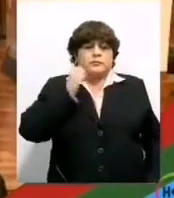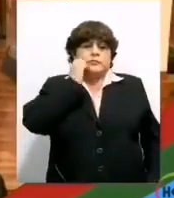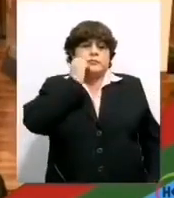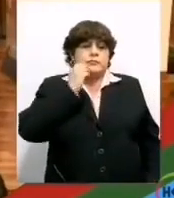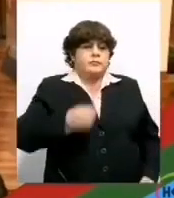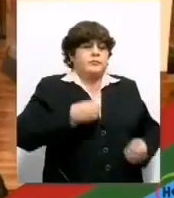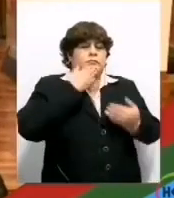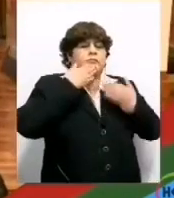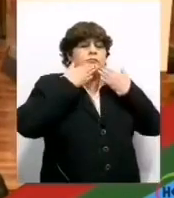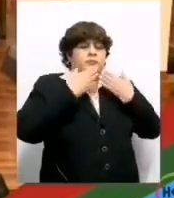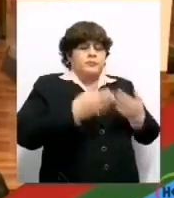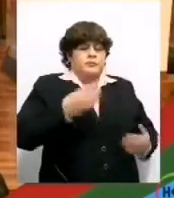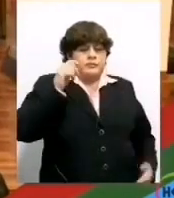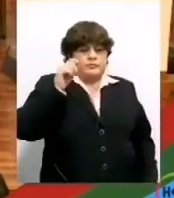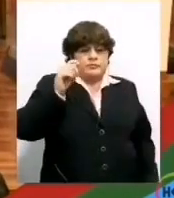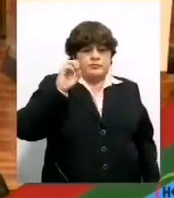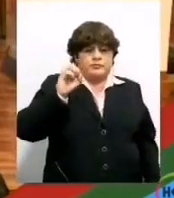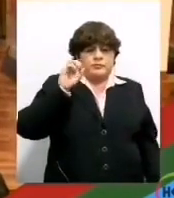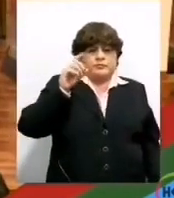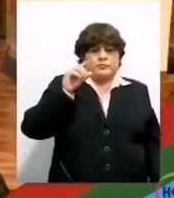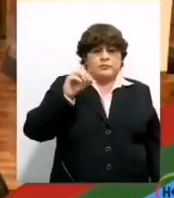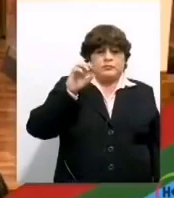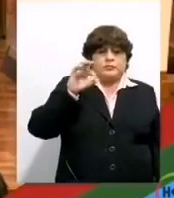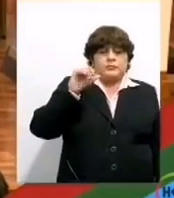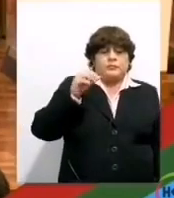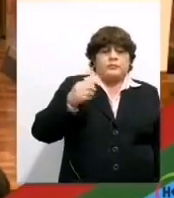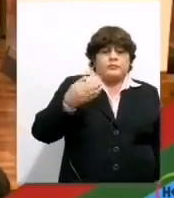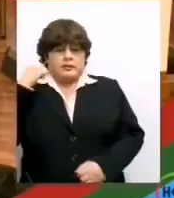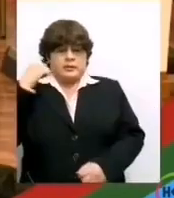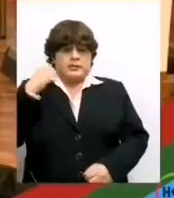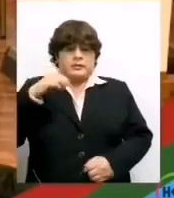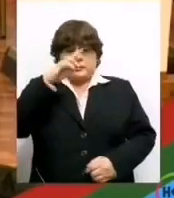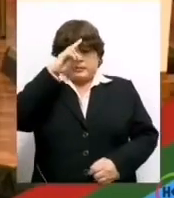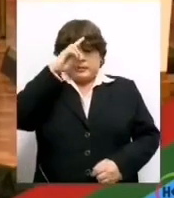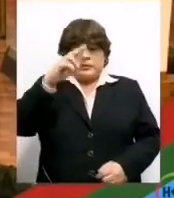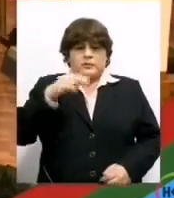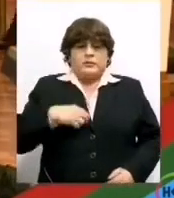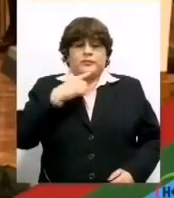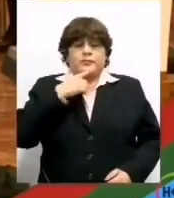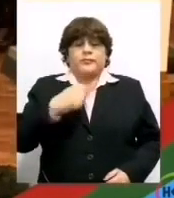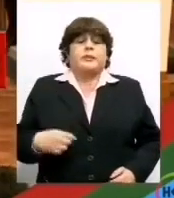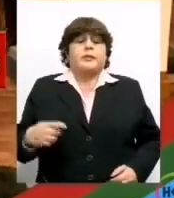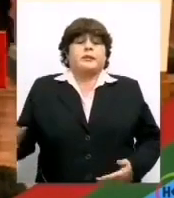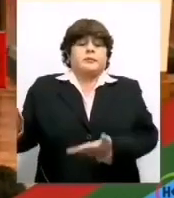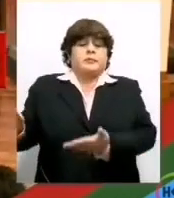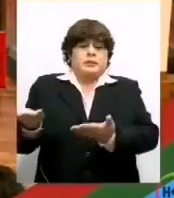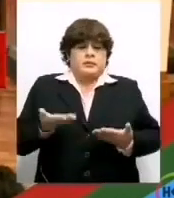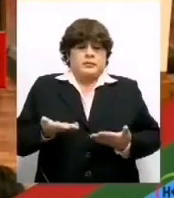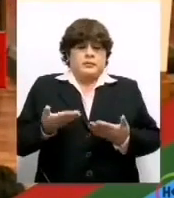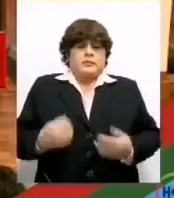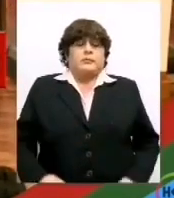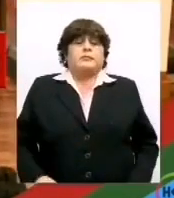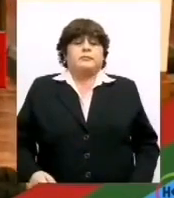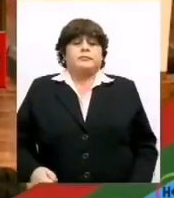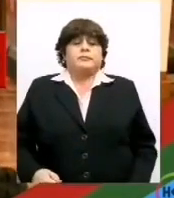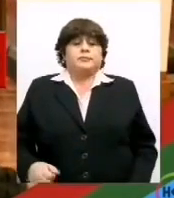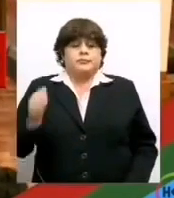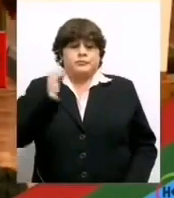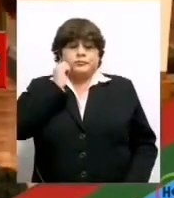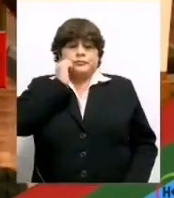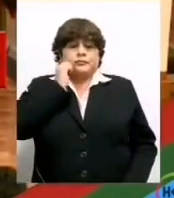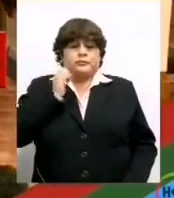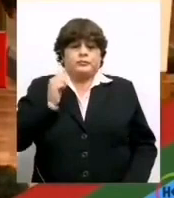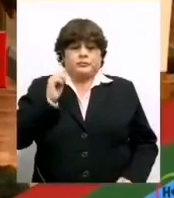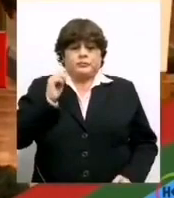gracias señor Teófilo por favor a tomar sus ubicaciones e invitamos al candidato del partido político Alianza